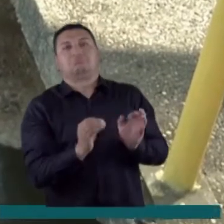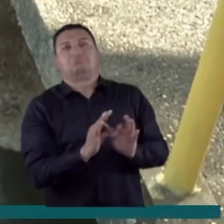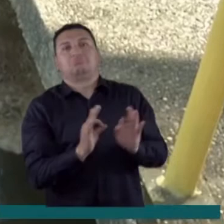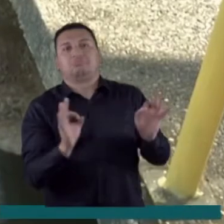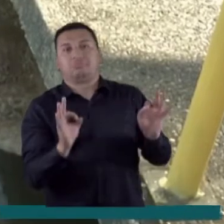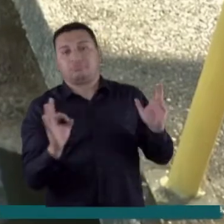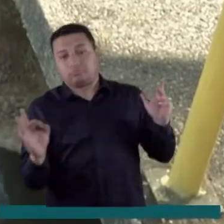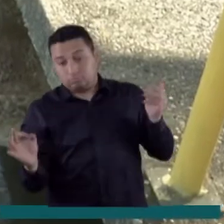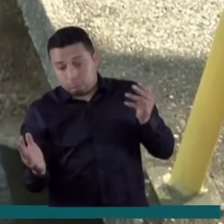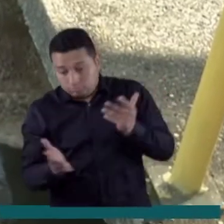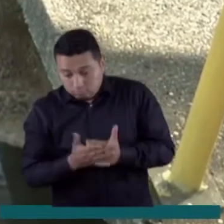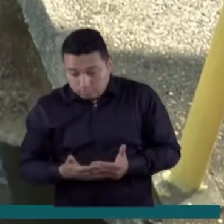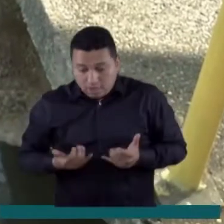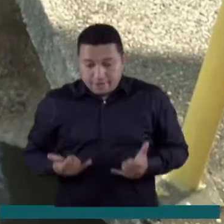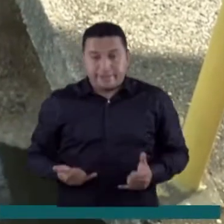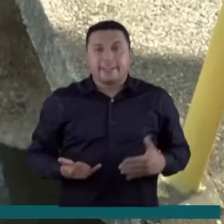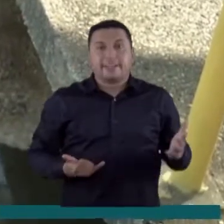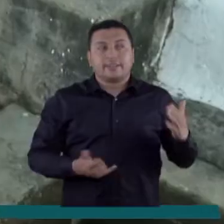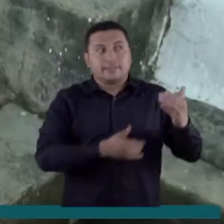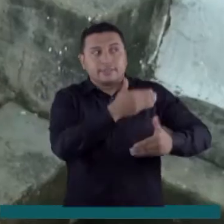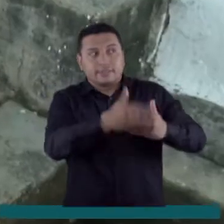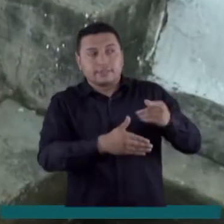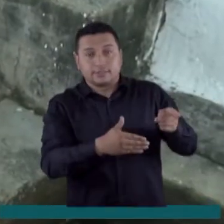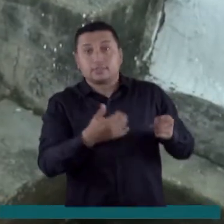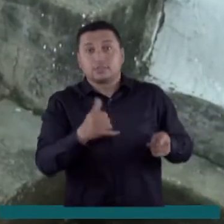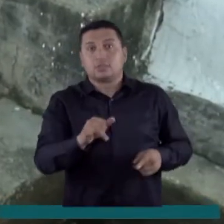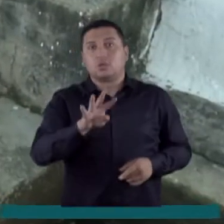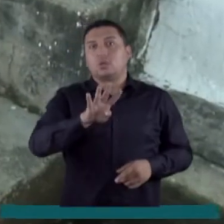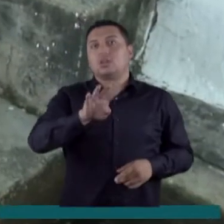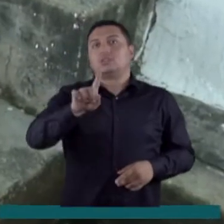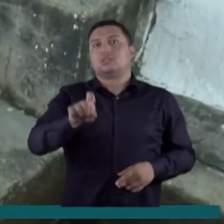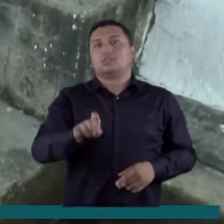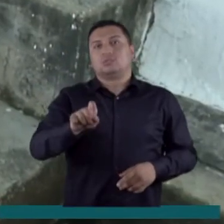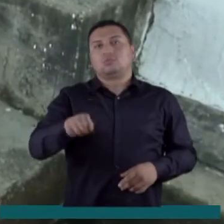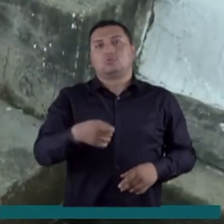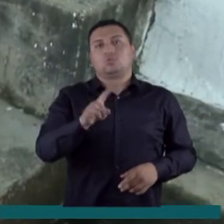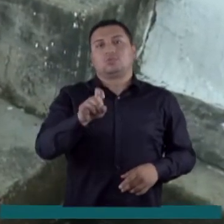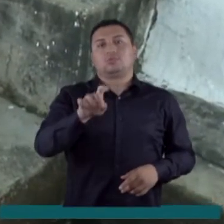tendría este futuro acueducto. A la fecha, aseguran que hay un avance del